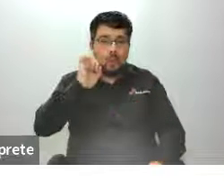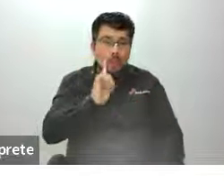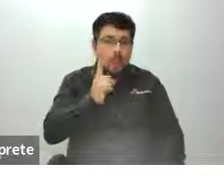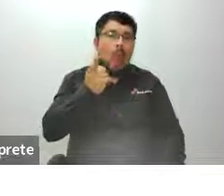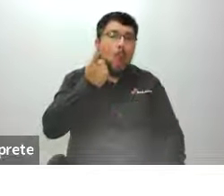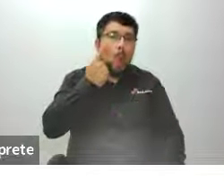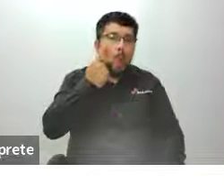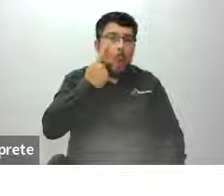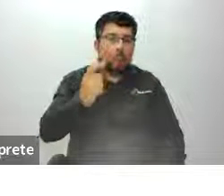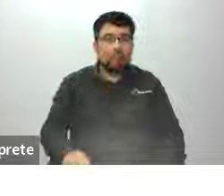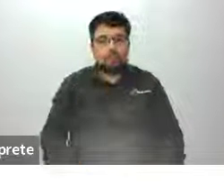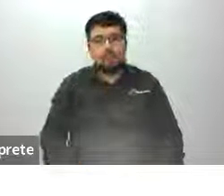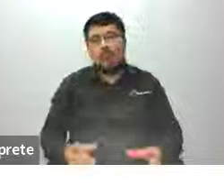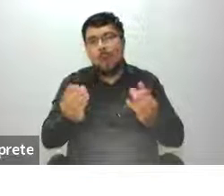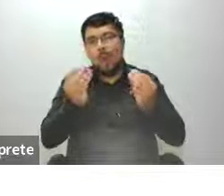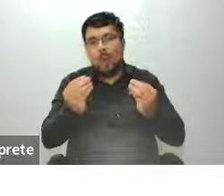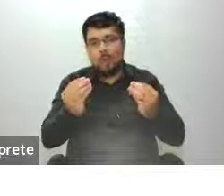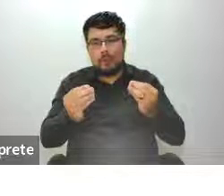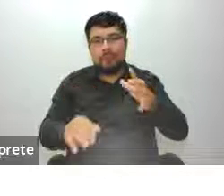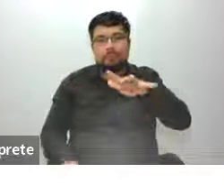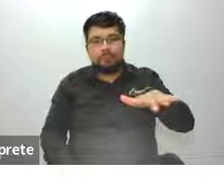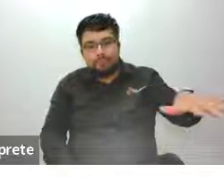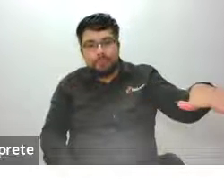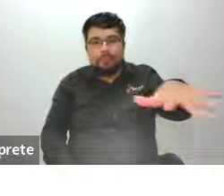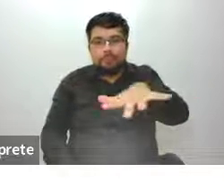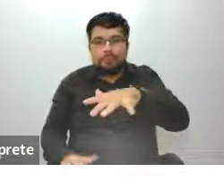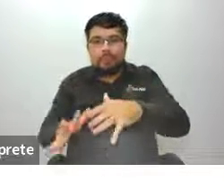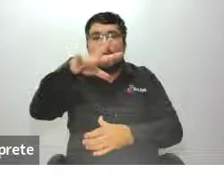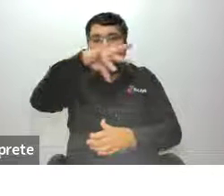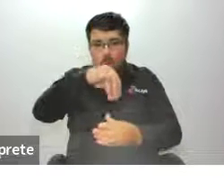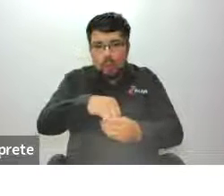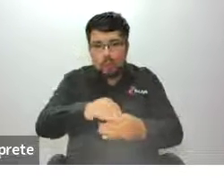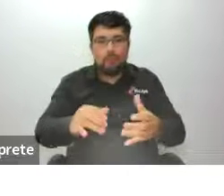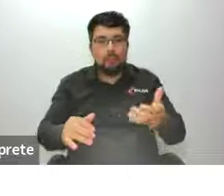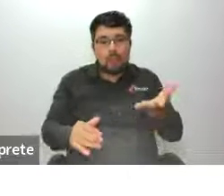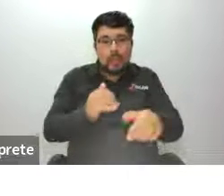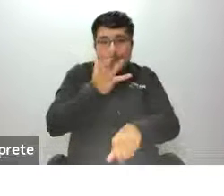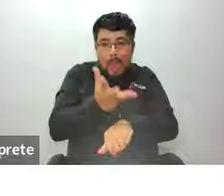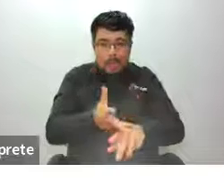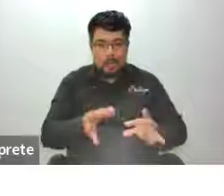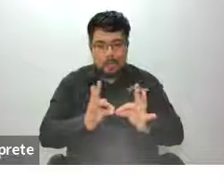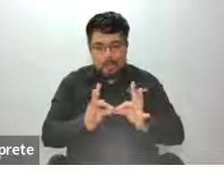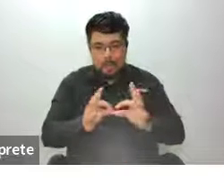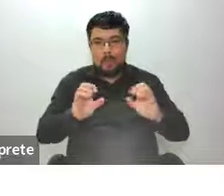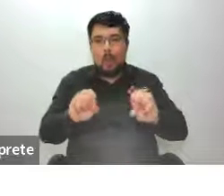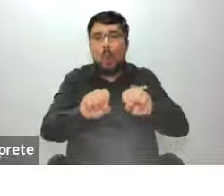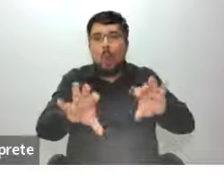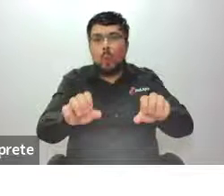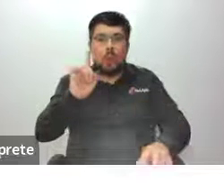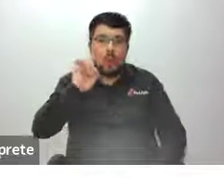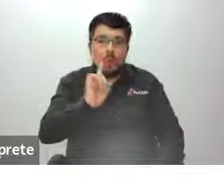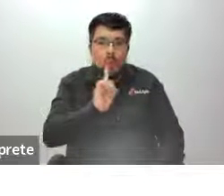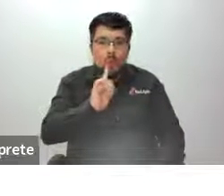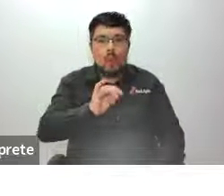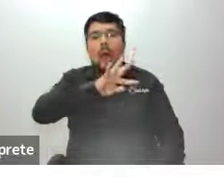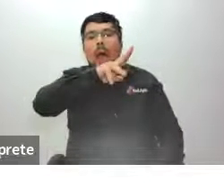por supuesto entornos inclusivos, tener espacios donde hayan intérpretes, donde hayan educadores sordos, adultos sordos